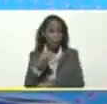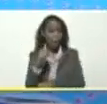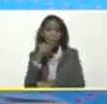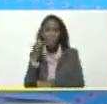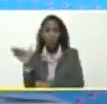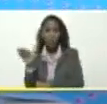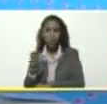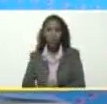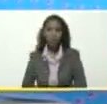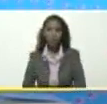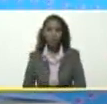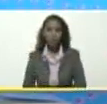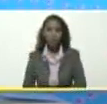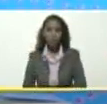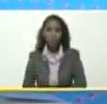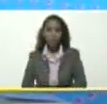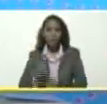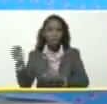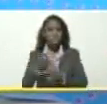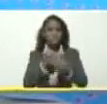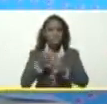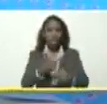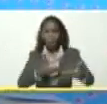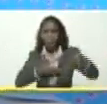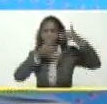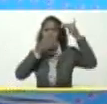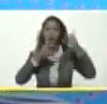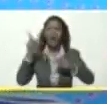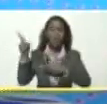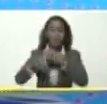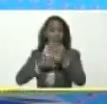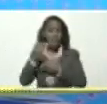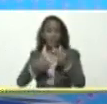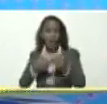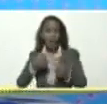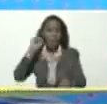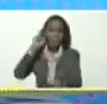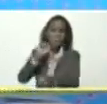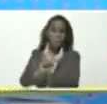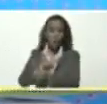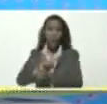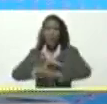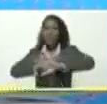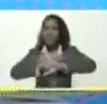próximo. Un ataque terrorista. Fueron capturados y están